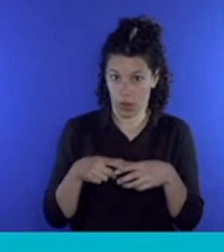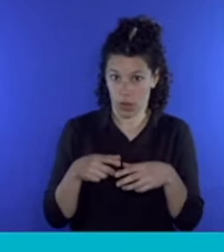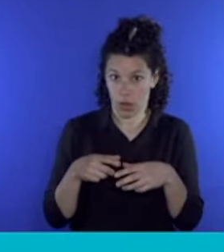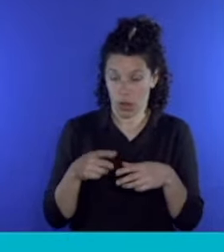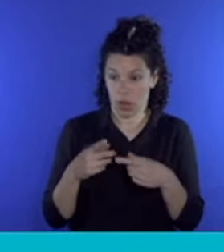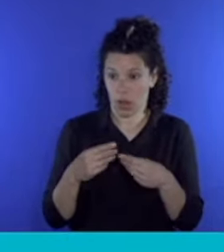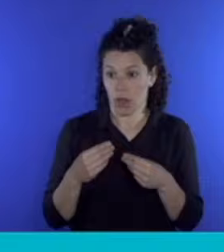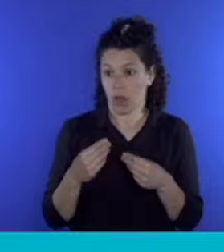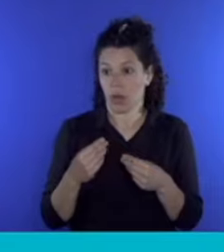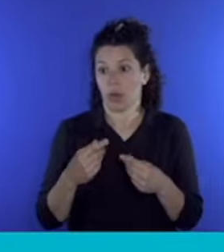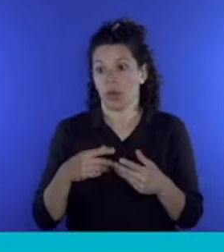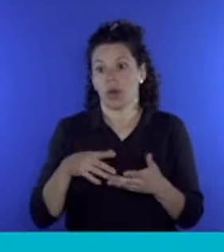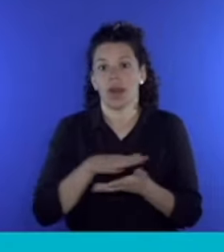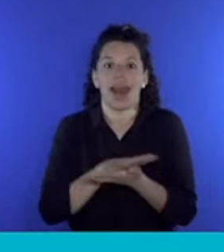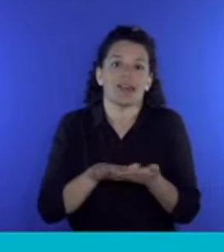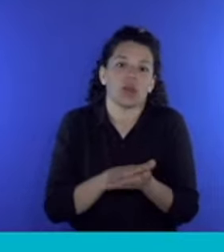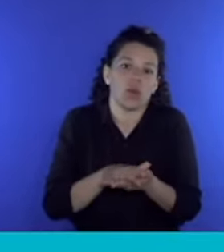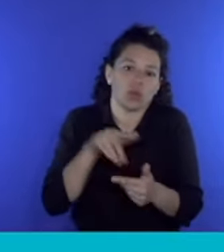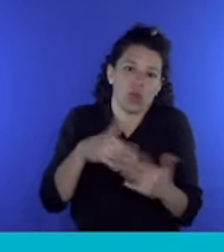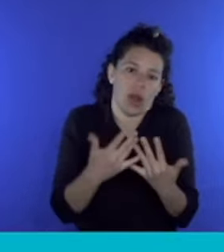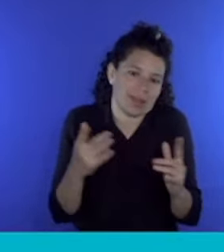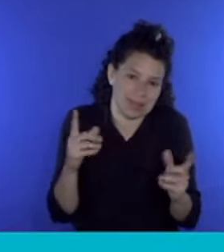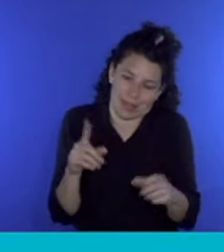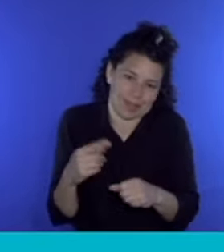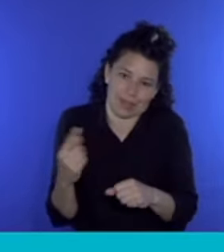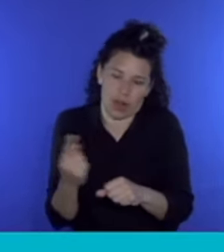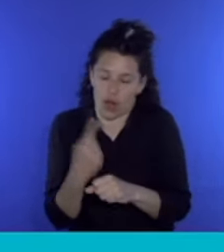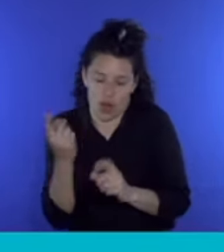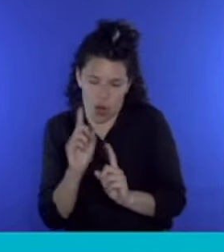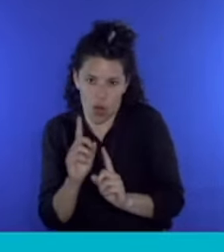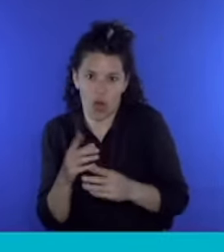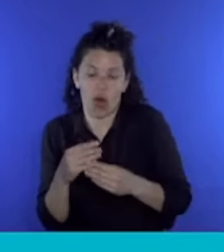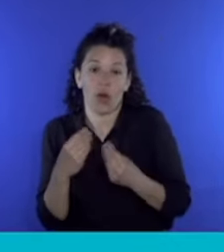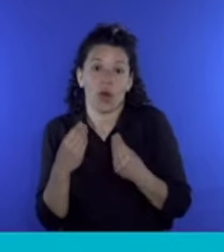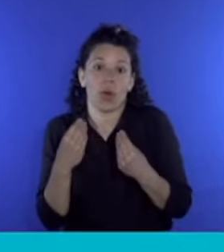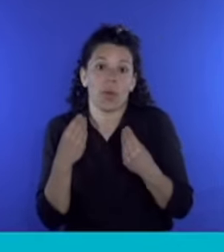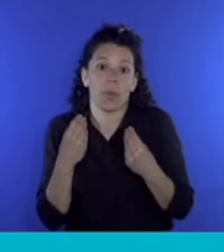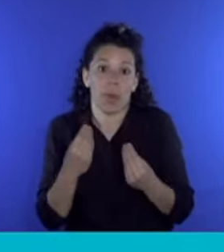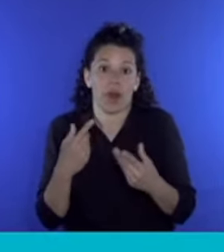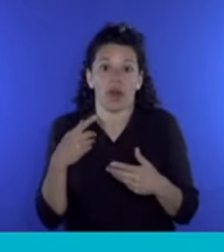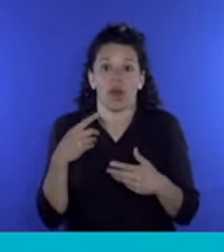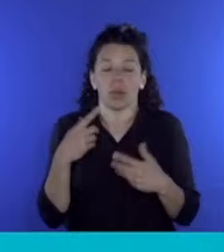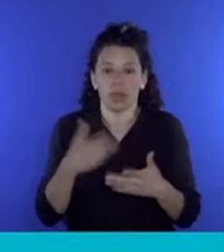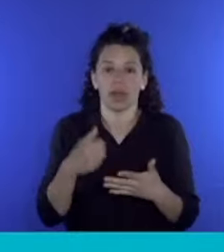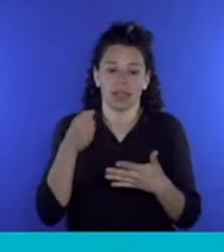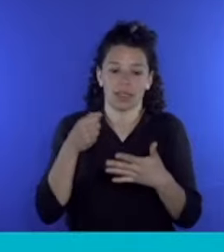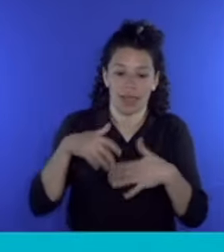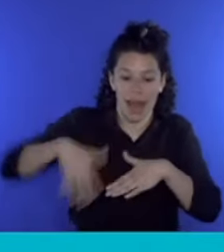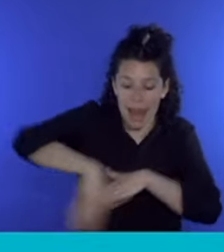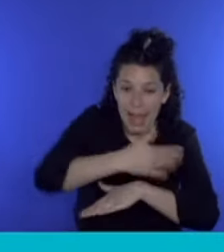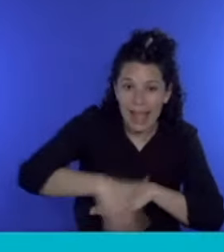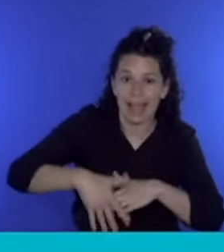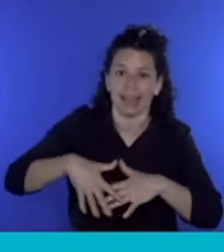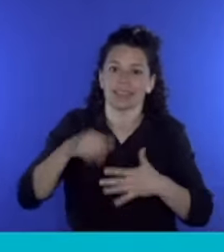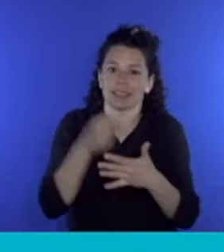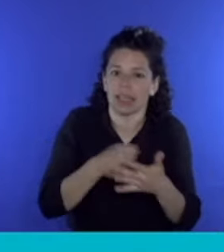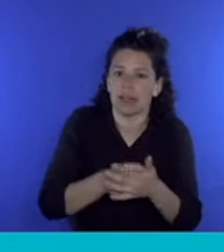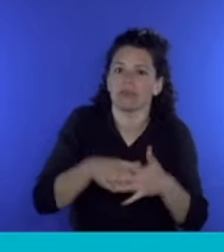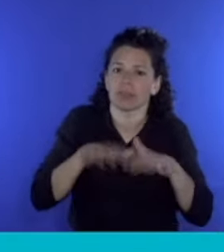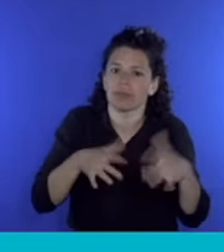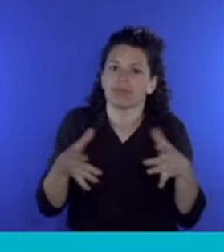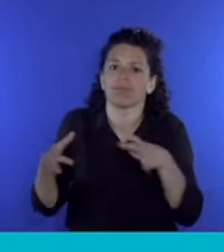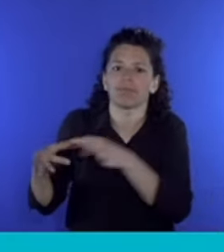solucionar los problemas de la clase trabajadora consideramos que es la lucha que es la calle que es la coordinación que es la